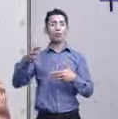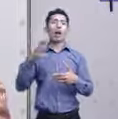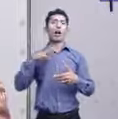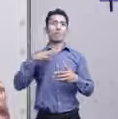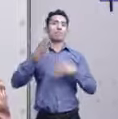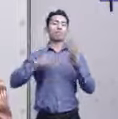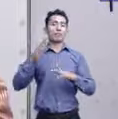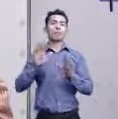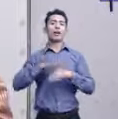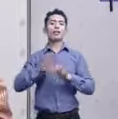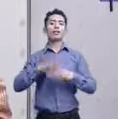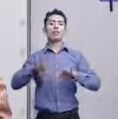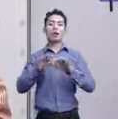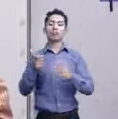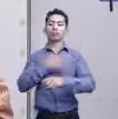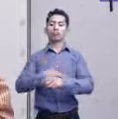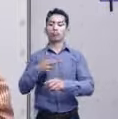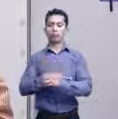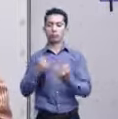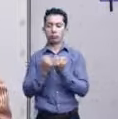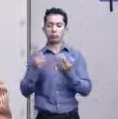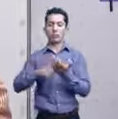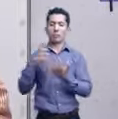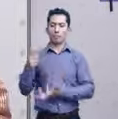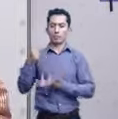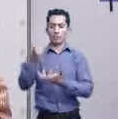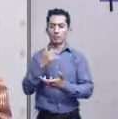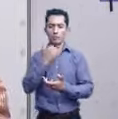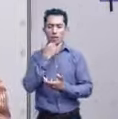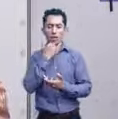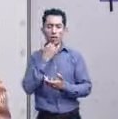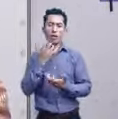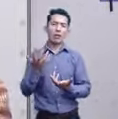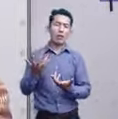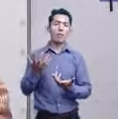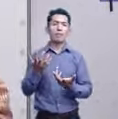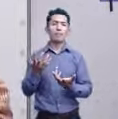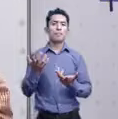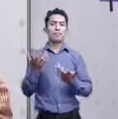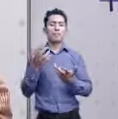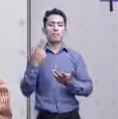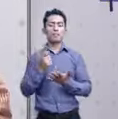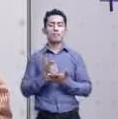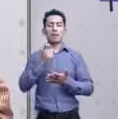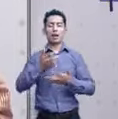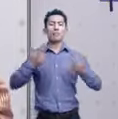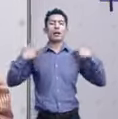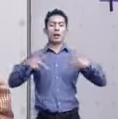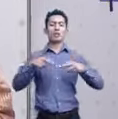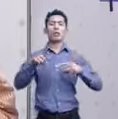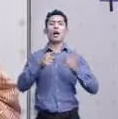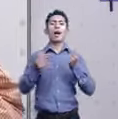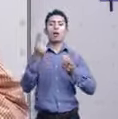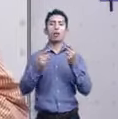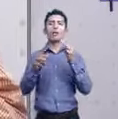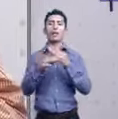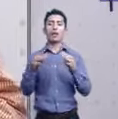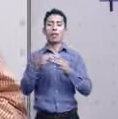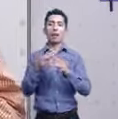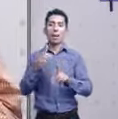más importante, gestionaremos y aplicaremos ese recurso, en el pago para maestros de algunas